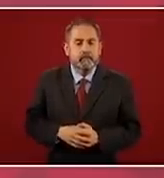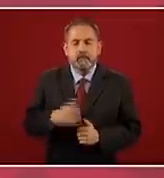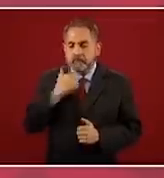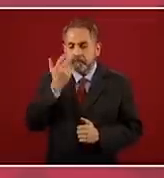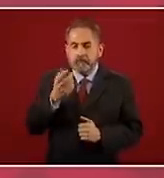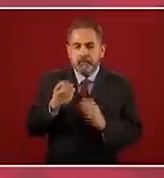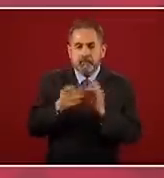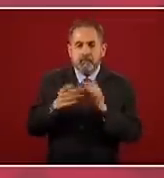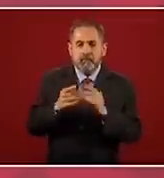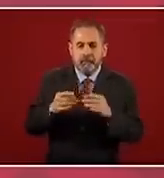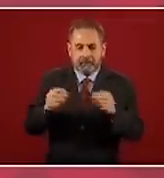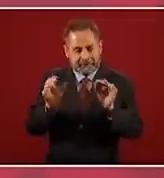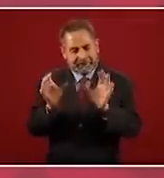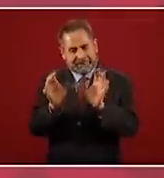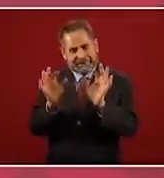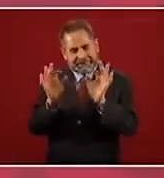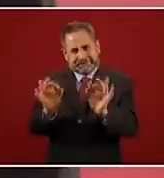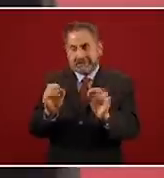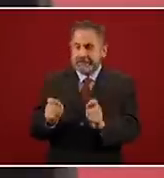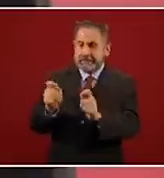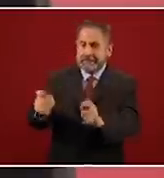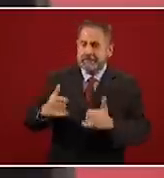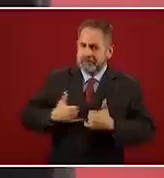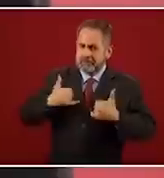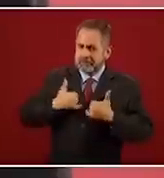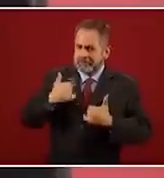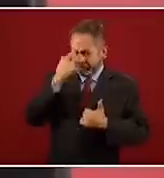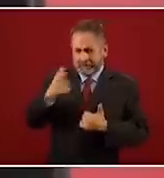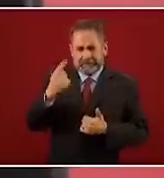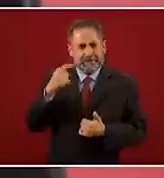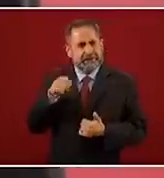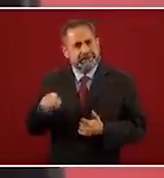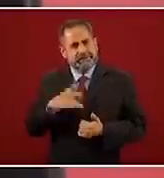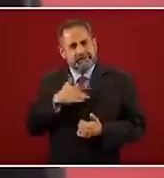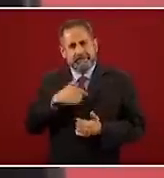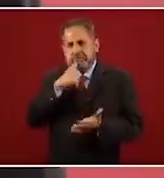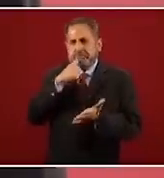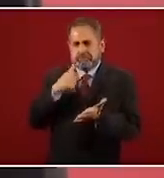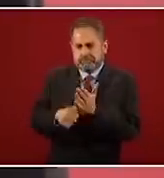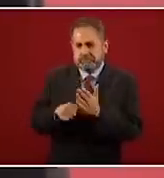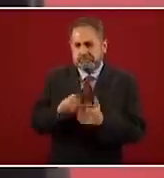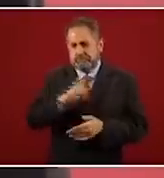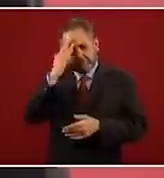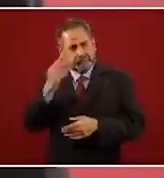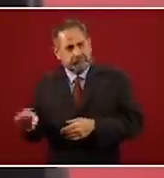quiero que sea un certificado para los jóvenes y al mismo tiempo una especie de carta de